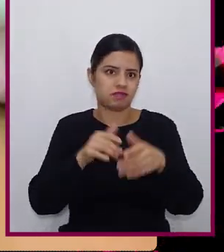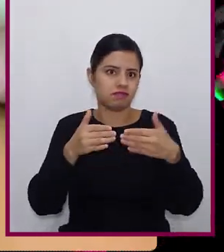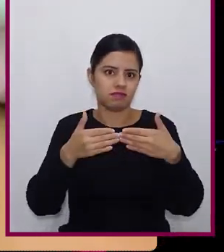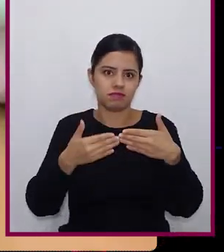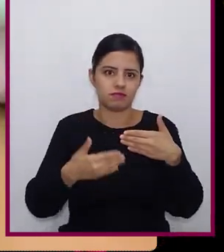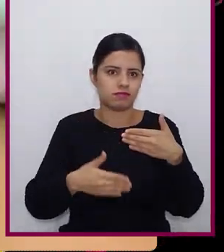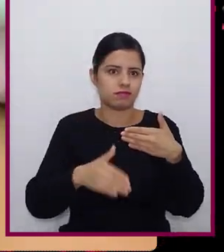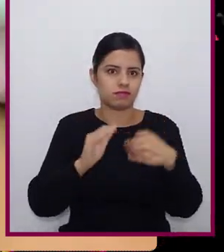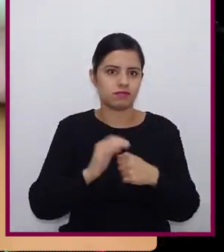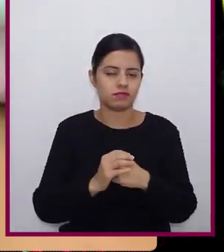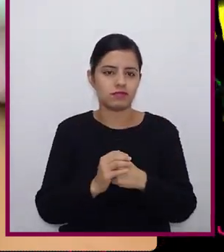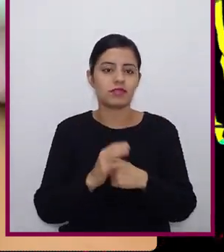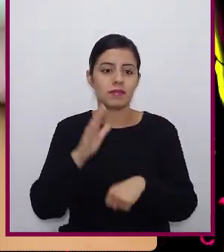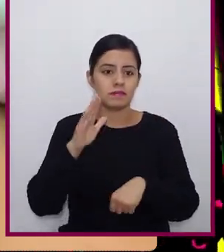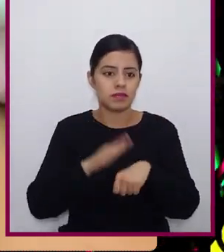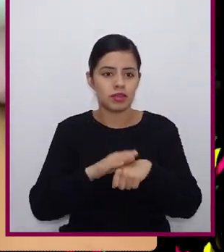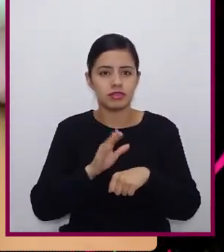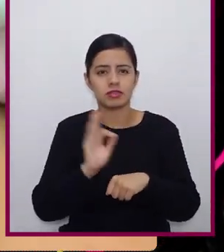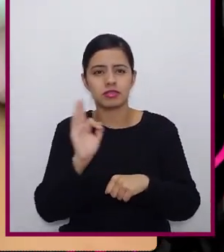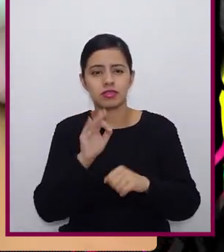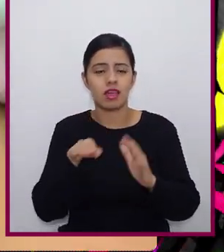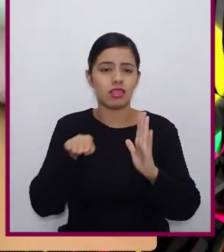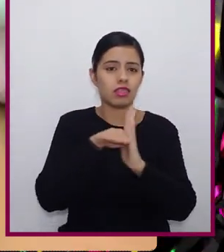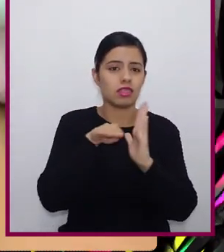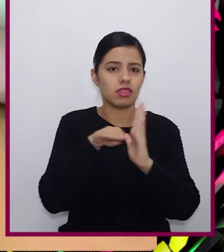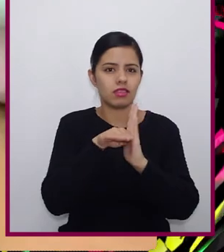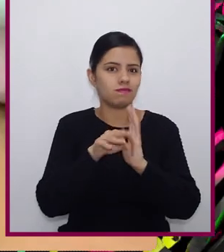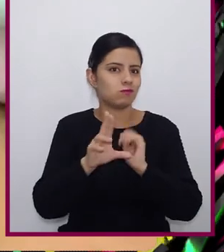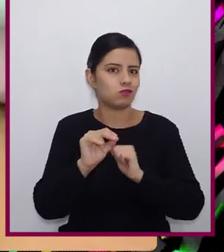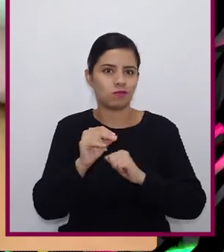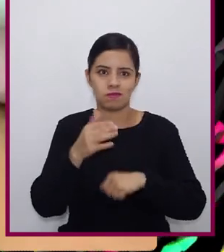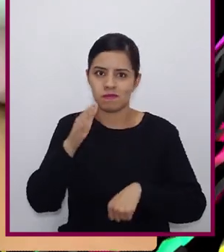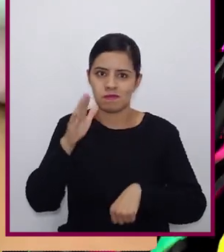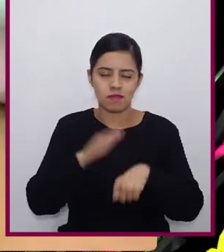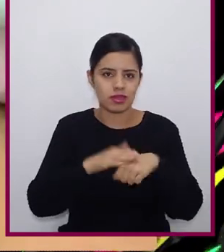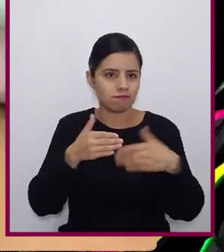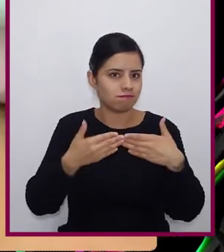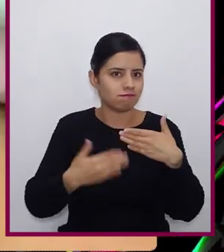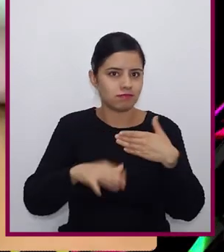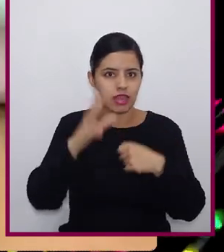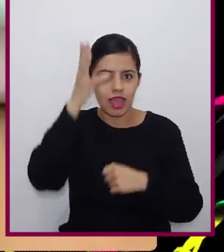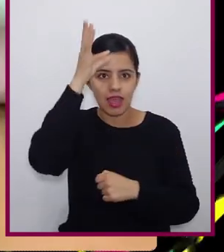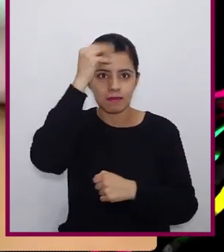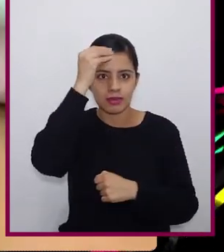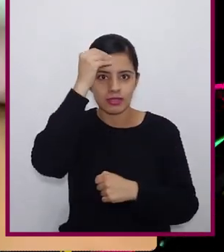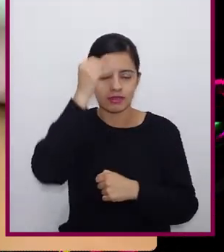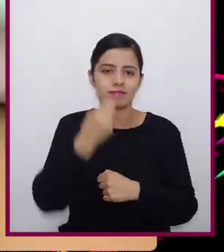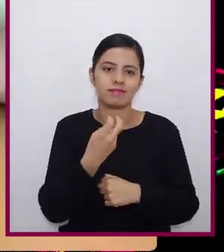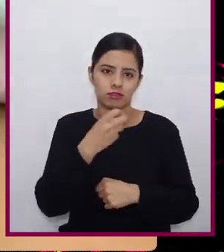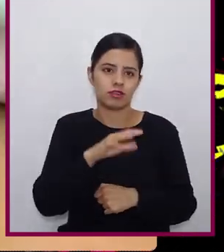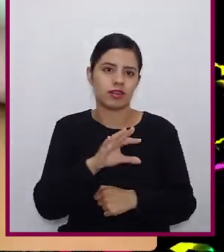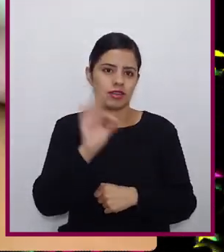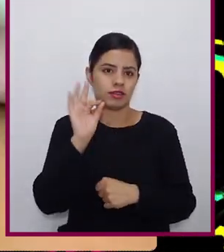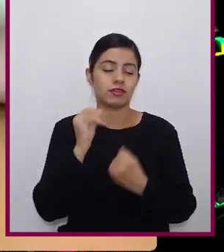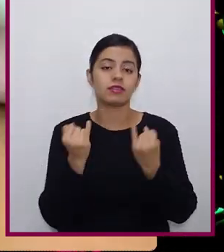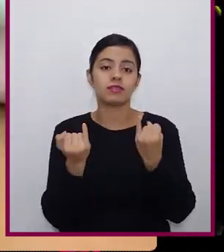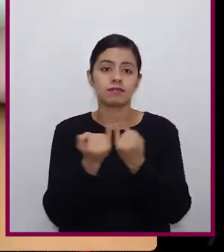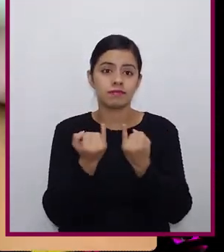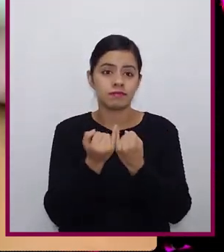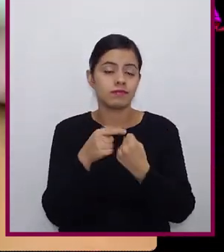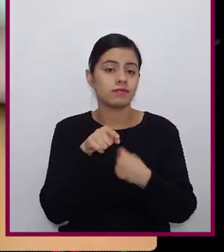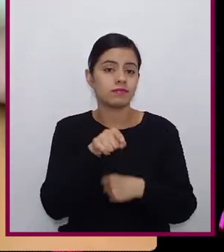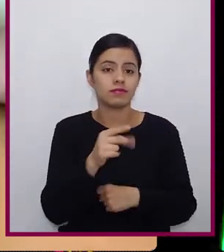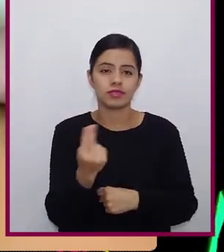muy constante y no quedarte estancado, esa es la carrera que debes de elegir. Aparte que también debes de tener muchas,